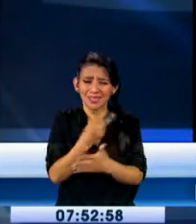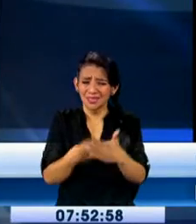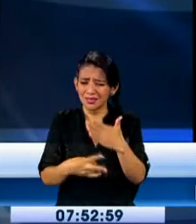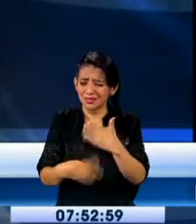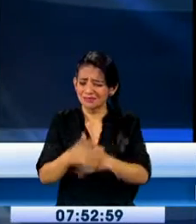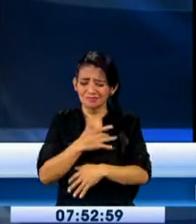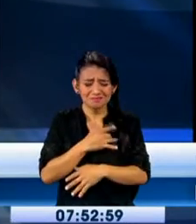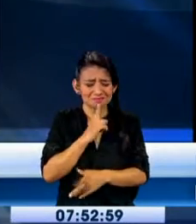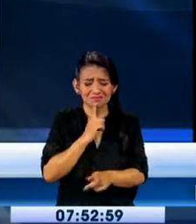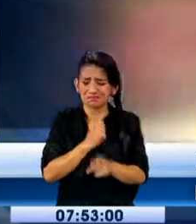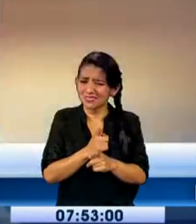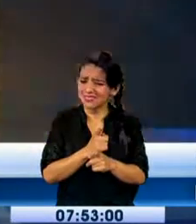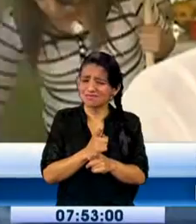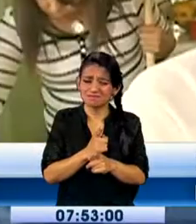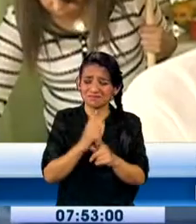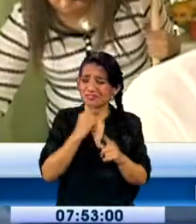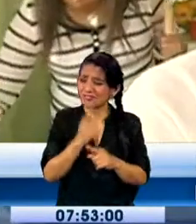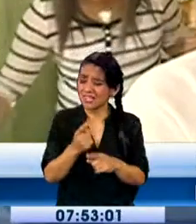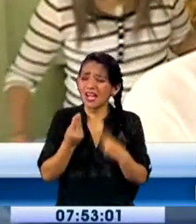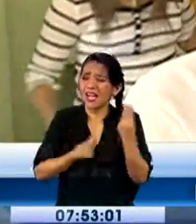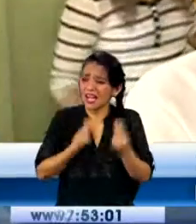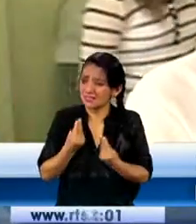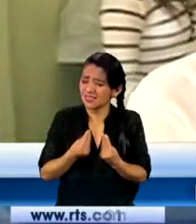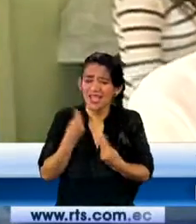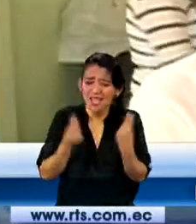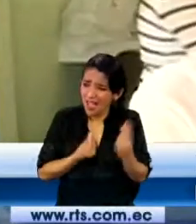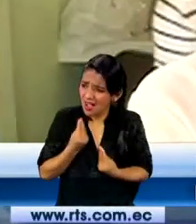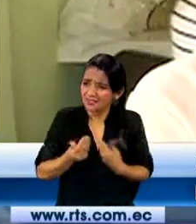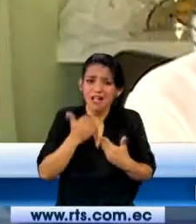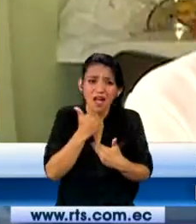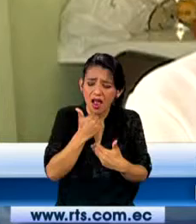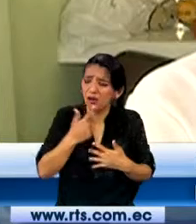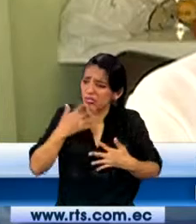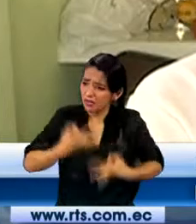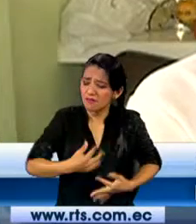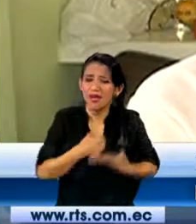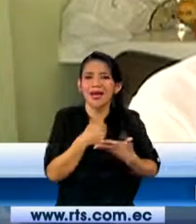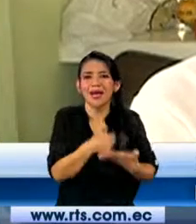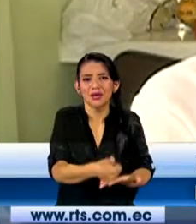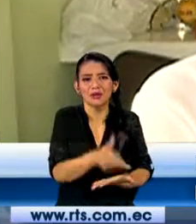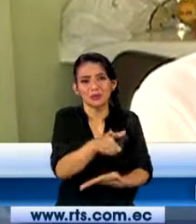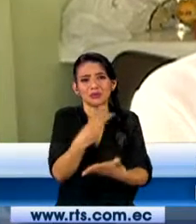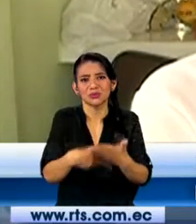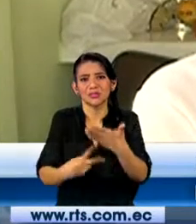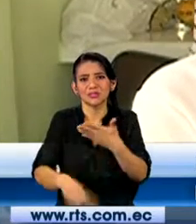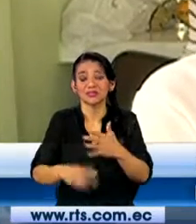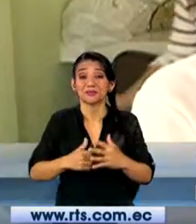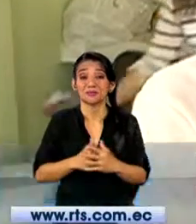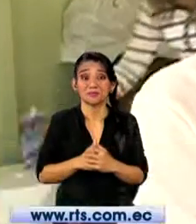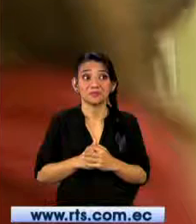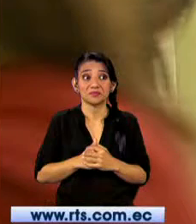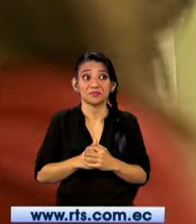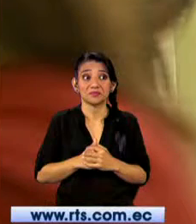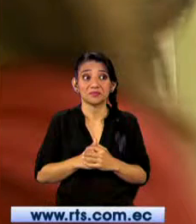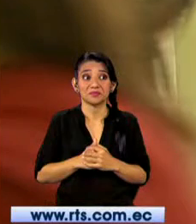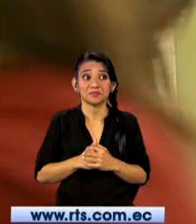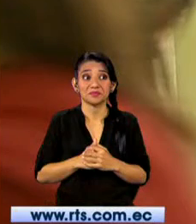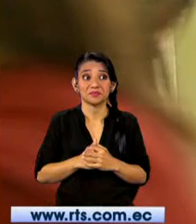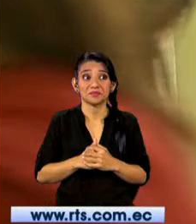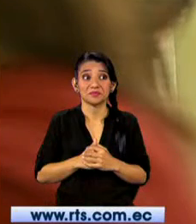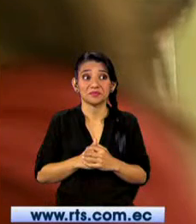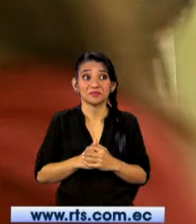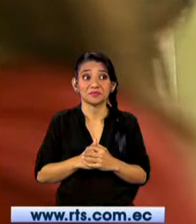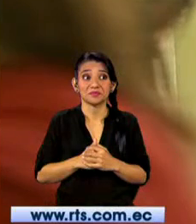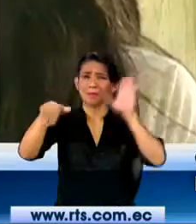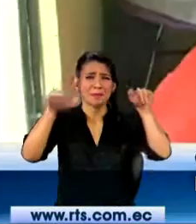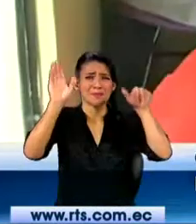niños. Y la idea era, tenemos que hacer algo por este caso, tenemos que hacer algo por esta señora y por sus hijos. El doctor Luis reunió a la mayor cantidad